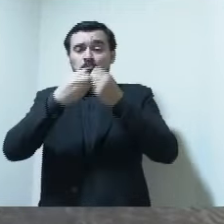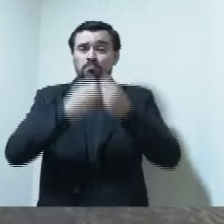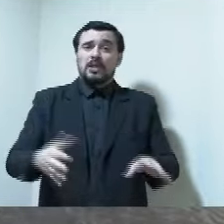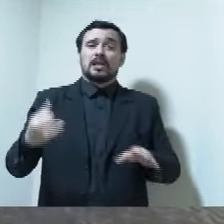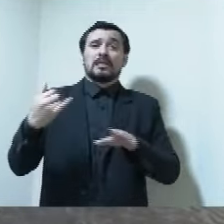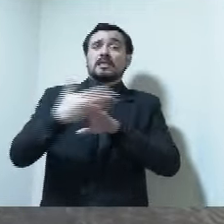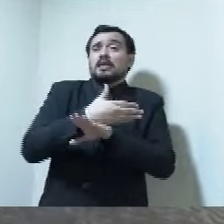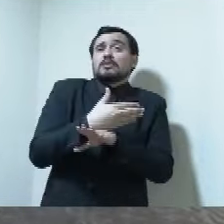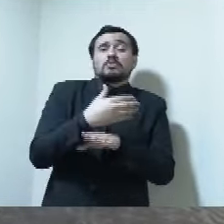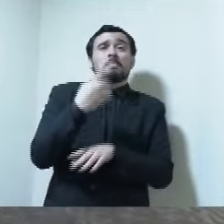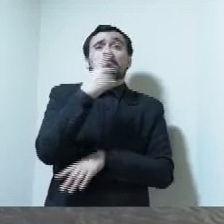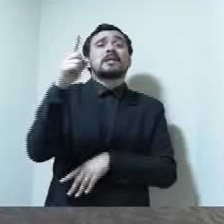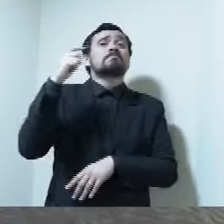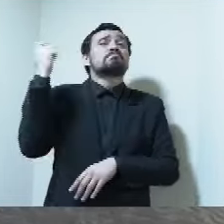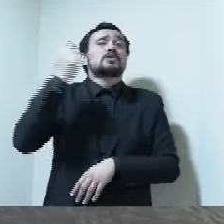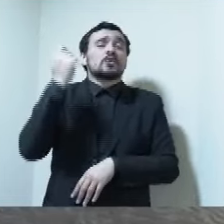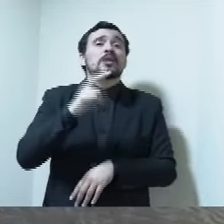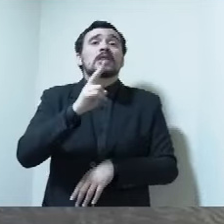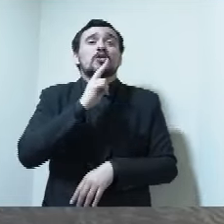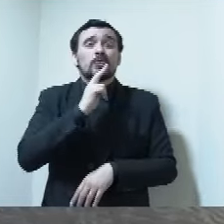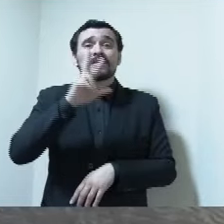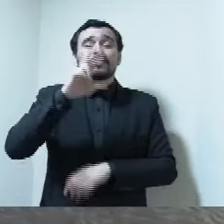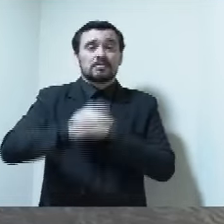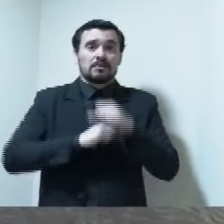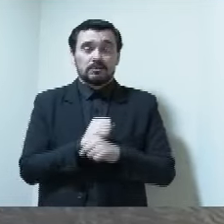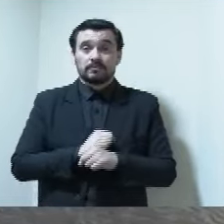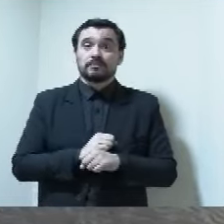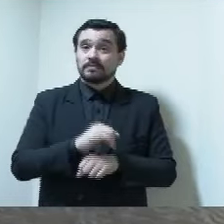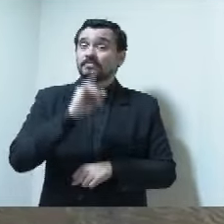de alrededor de 1.000 millones de dólares en 3 años. Sí,